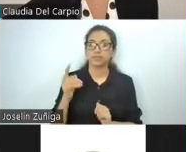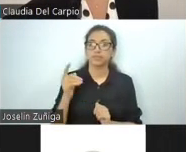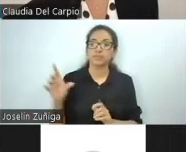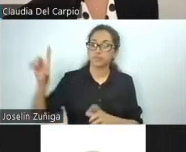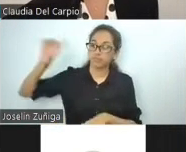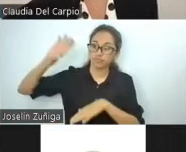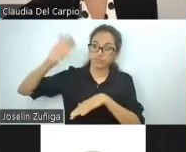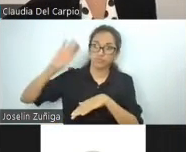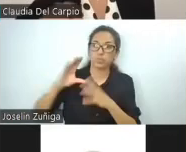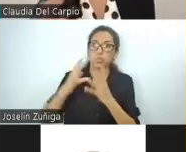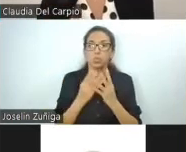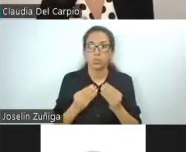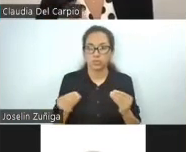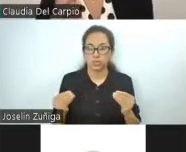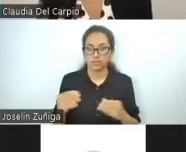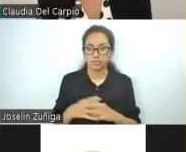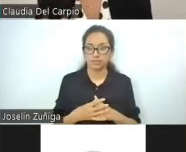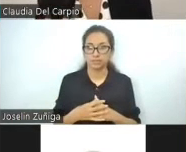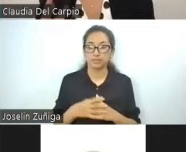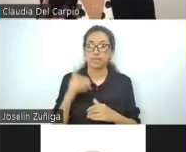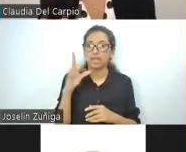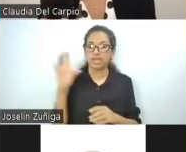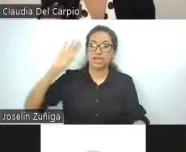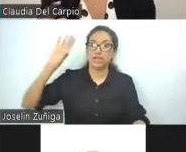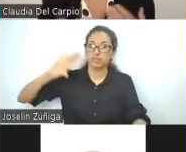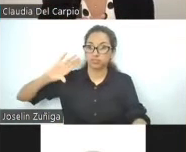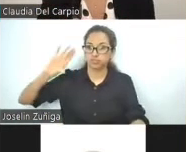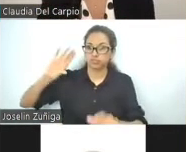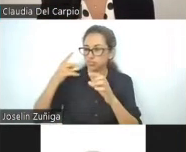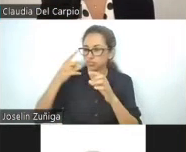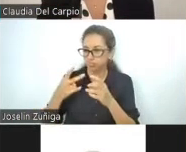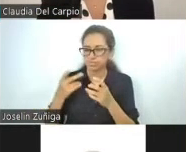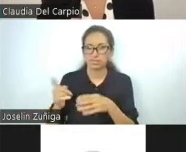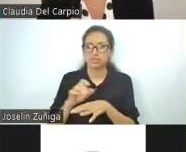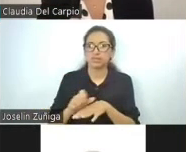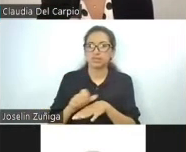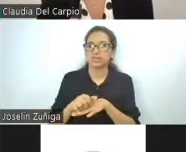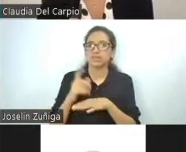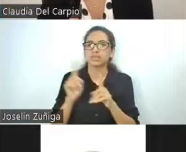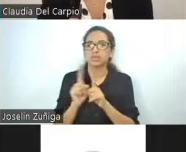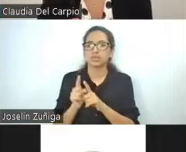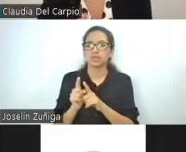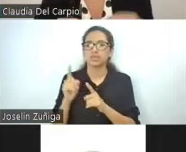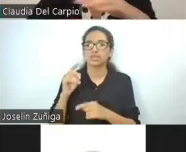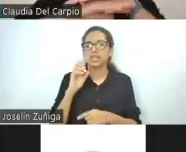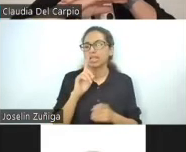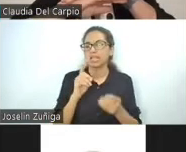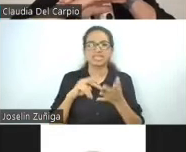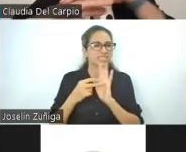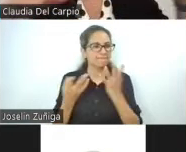detergente suave. El detergente o el jabón actúa por un efecto de saponificación, es